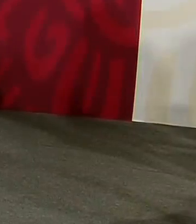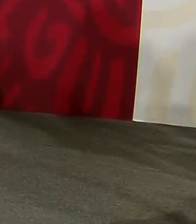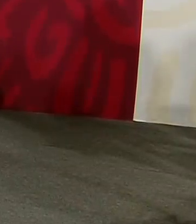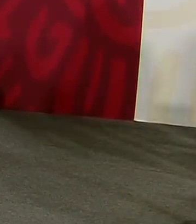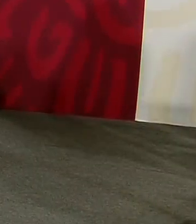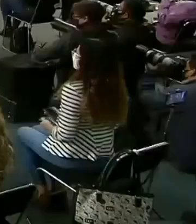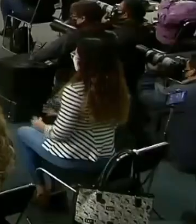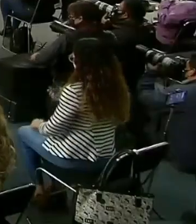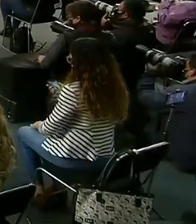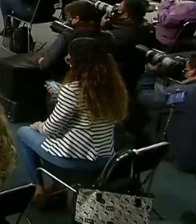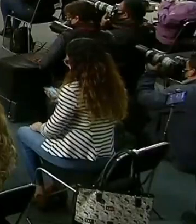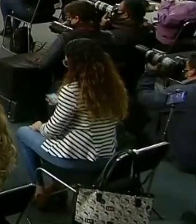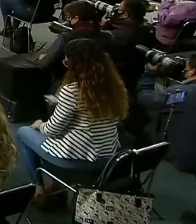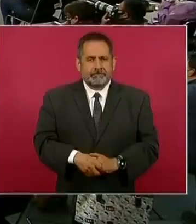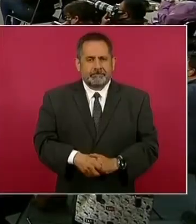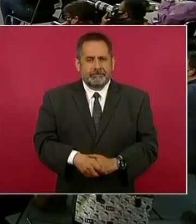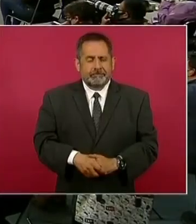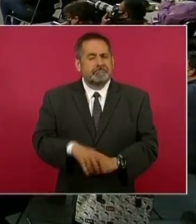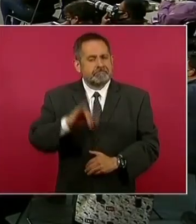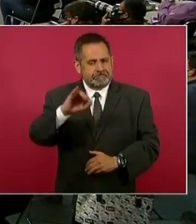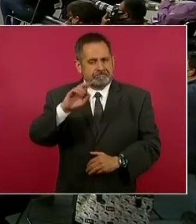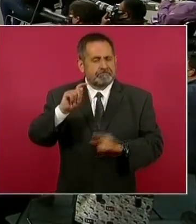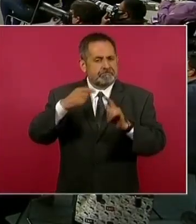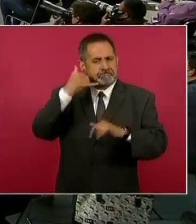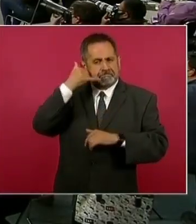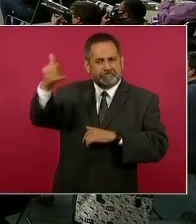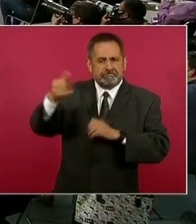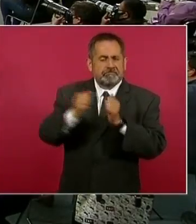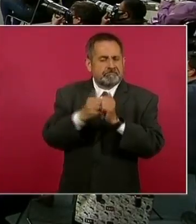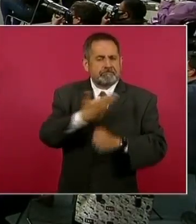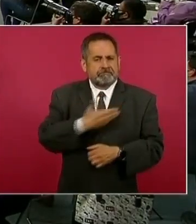Vamos a hablar por teléfono con el presidente Biden